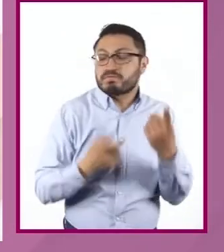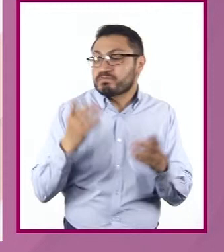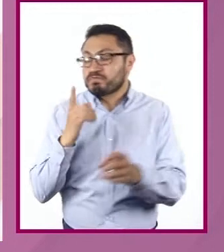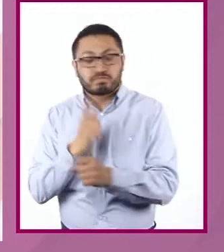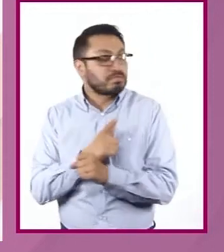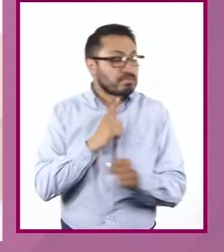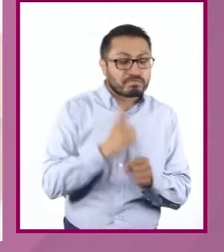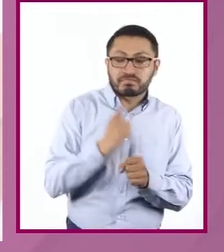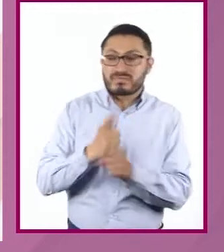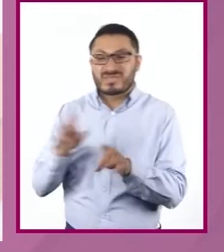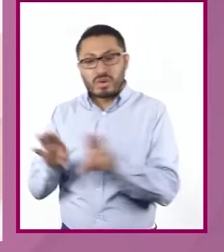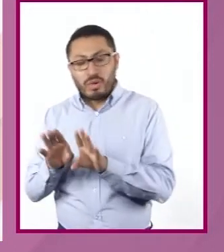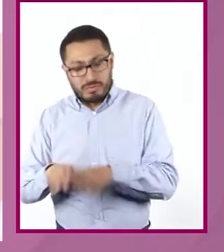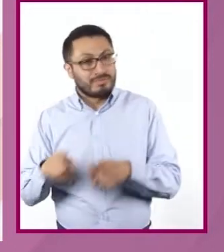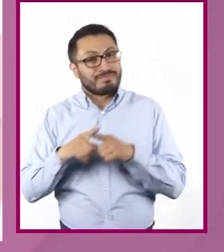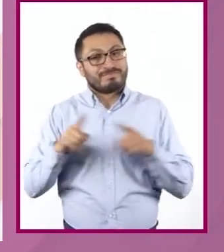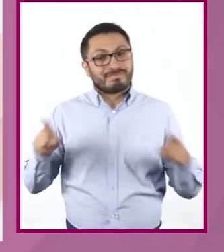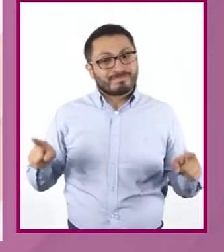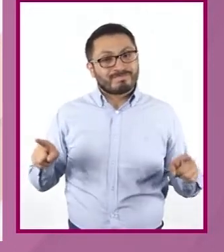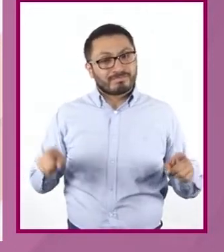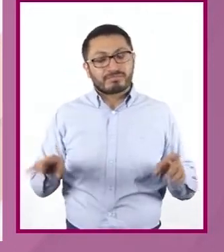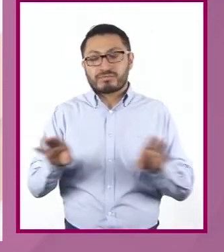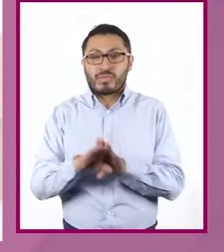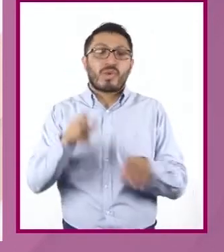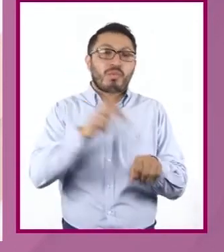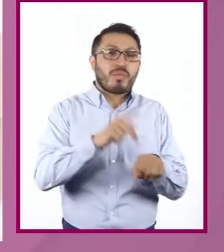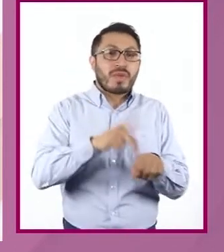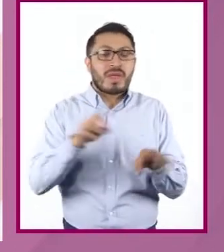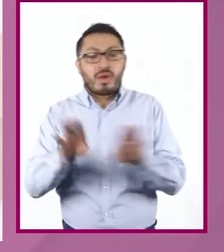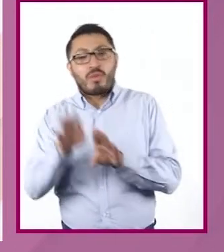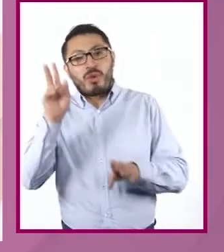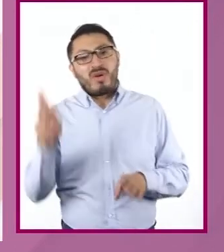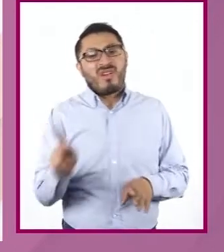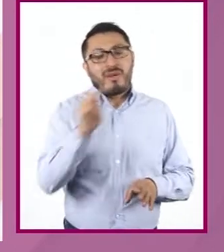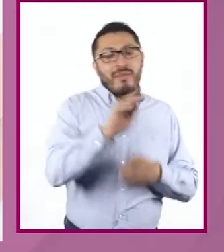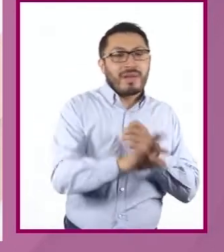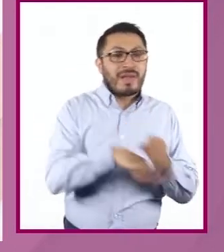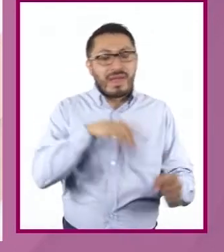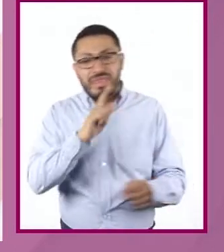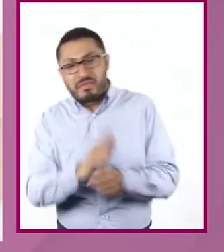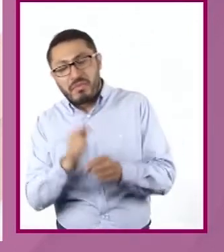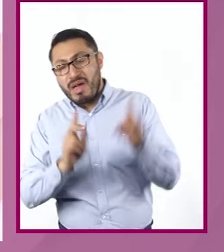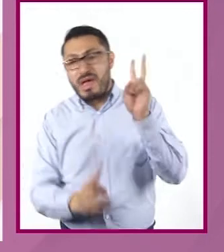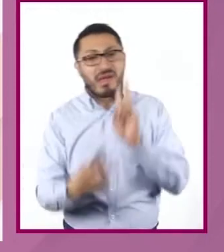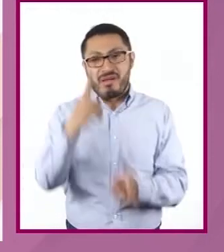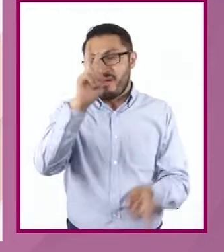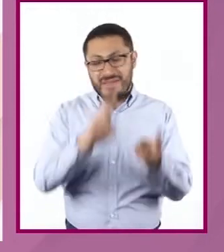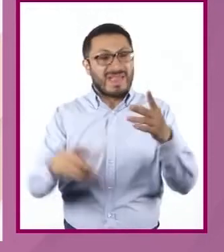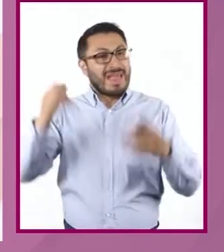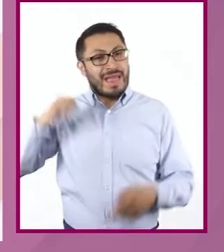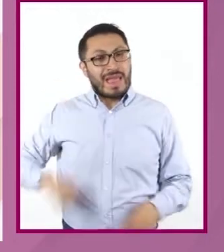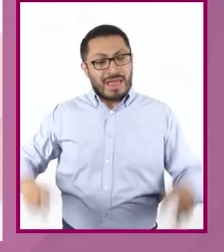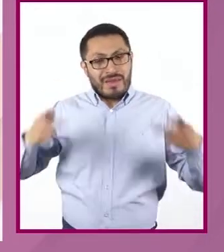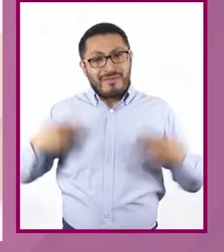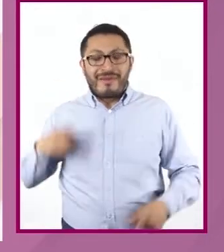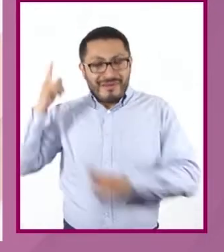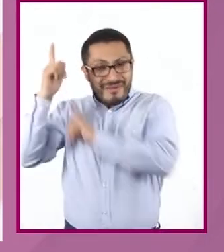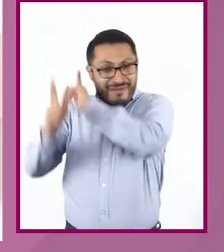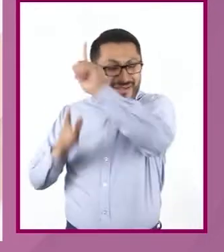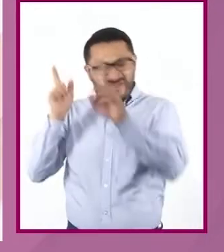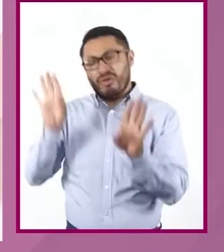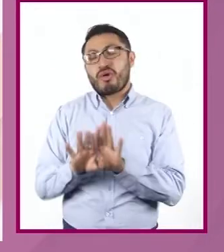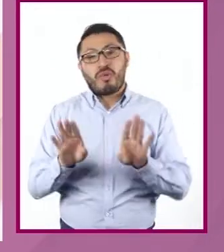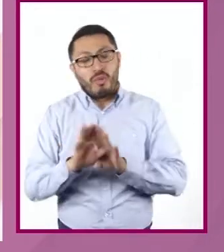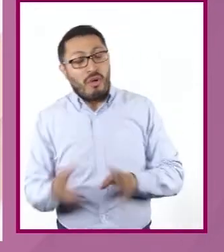como esos pedruscos que semejaban formas animales y vegetales y que ya los griegos asociaron con restos